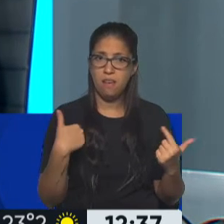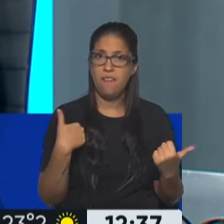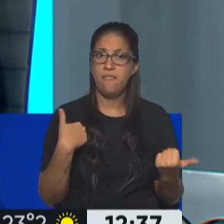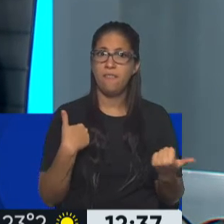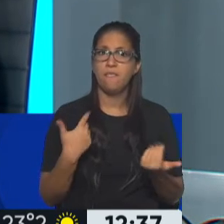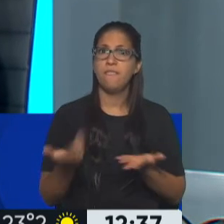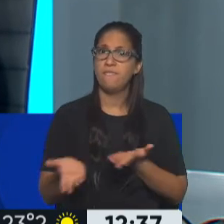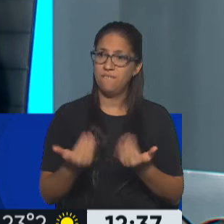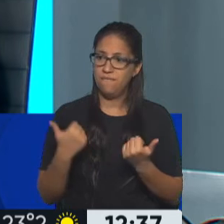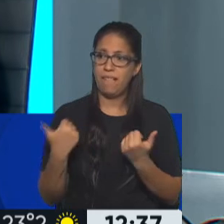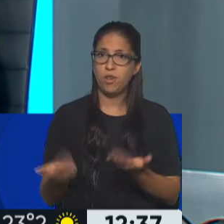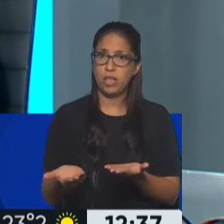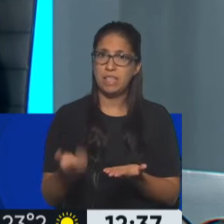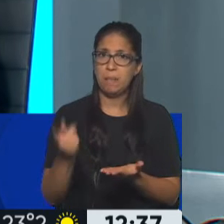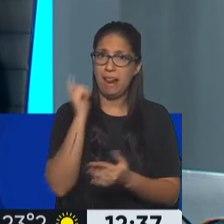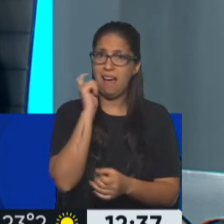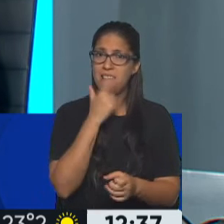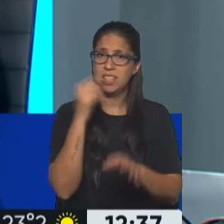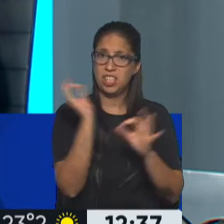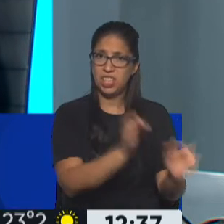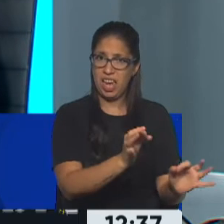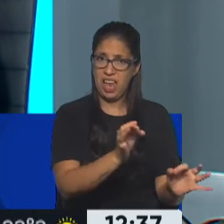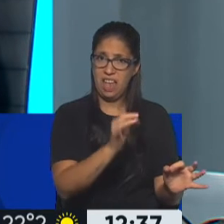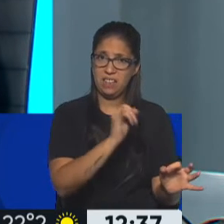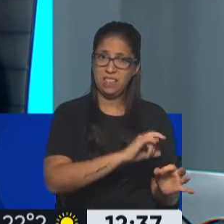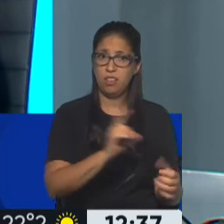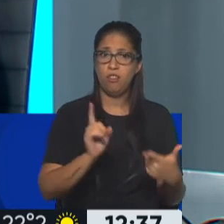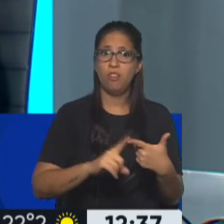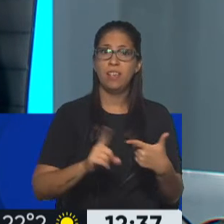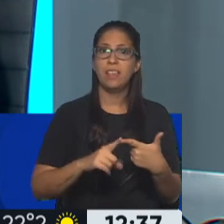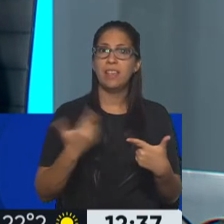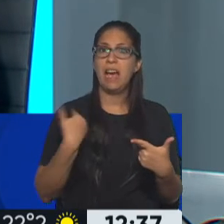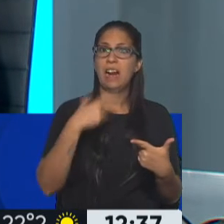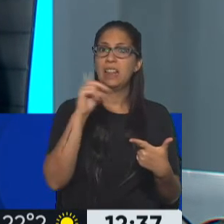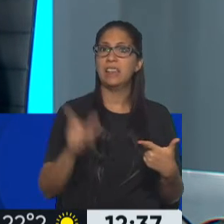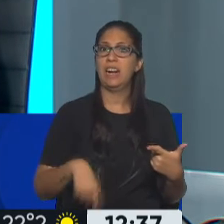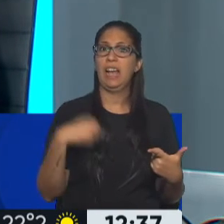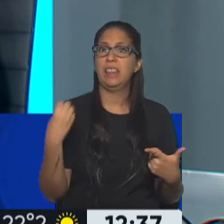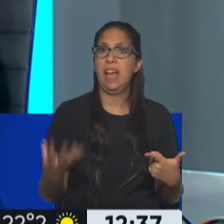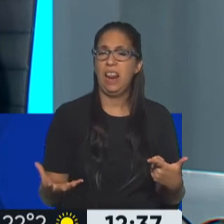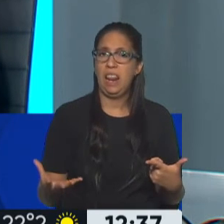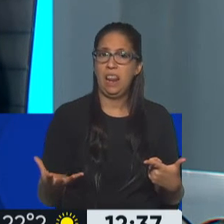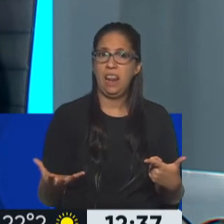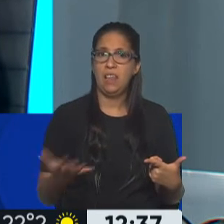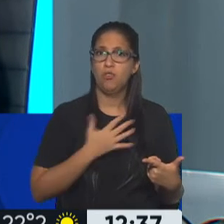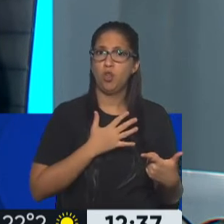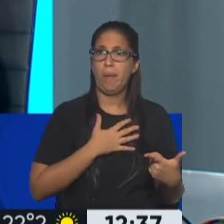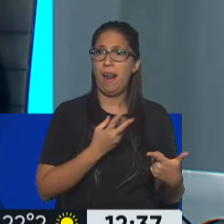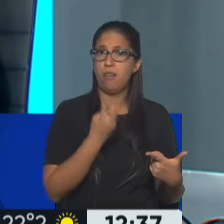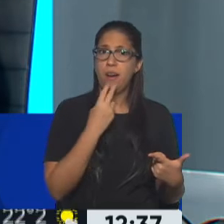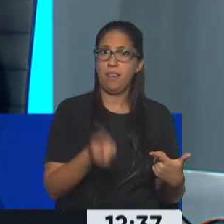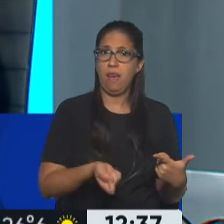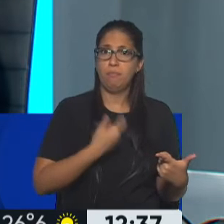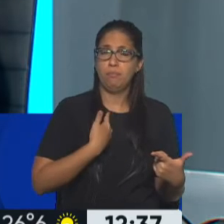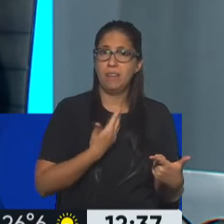la obra para que el gas llegue a su domicilio? Y en este sentido, ¿cómo está la provisión para la Argentina? La Argentina es un país soberano energéticamente a partir de